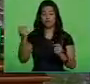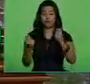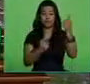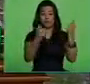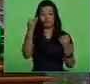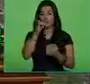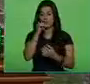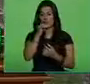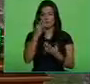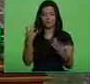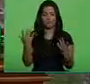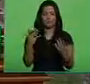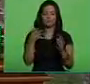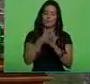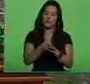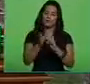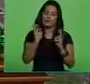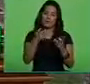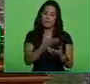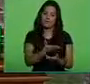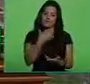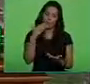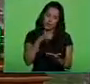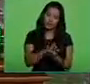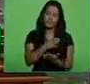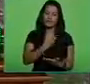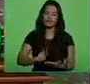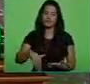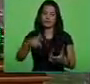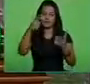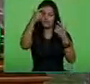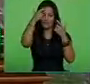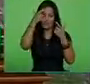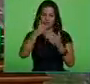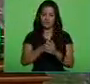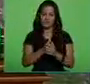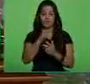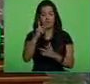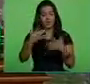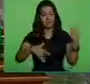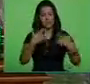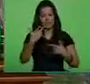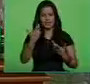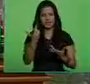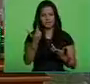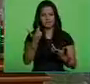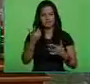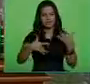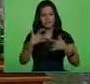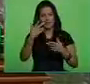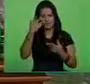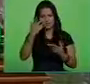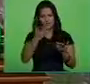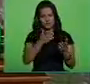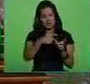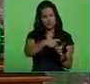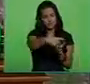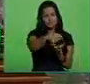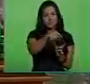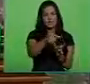propósito del fallecimiento del comandante presidente y de los actos velatorios que se desarrollan acá cerca